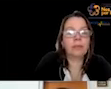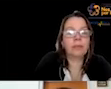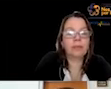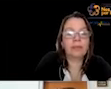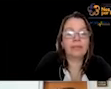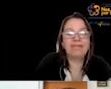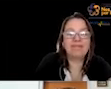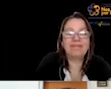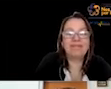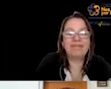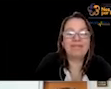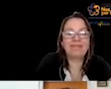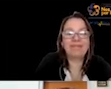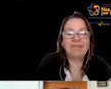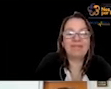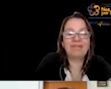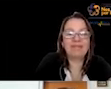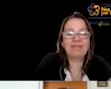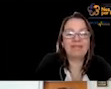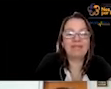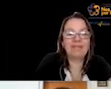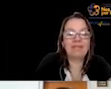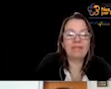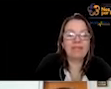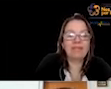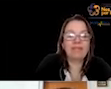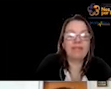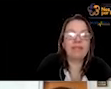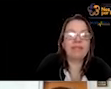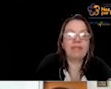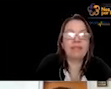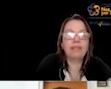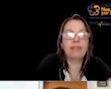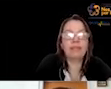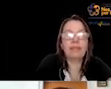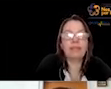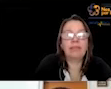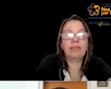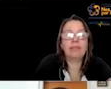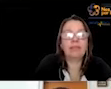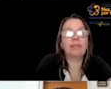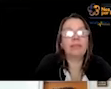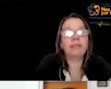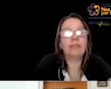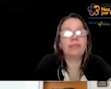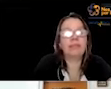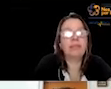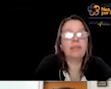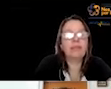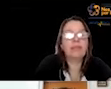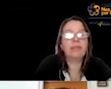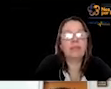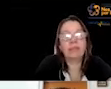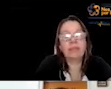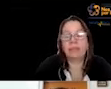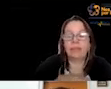los doctores, pero el estado nutricional es fundamental, y del estado nutricional depende de lo que es nuestro tipo de alimentación, también de la actividad física,